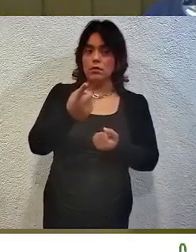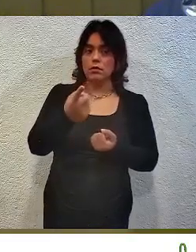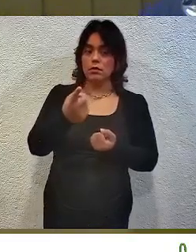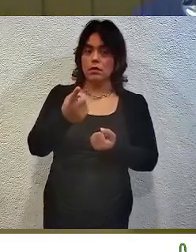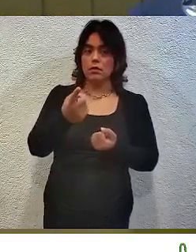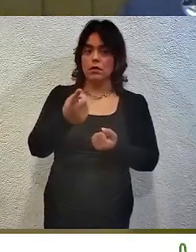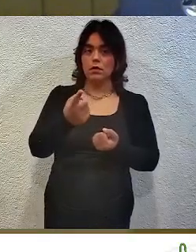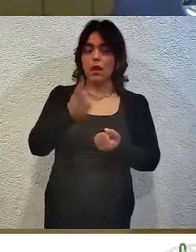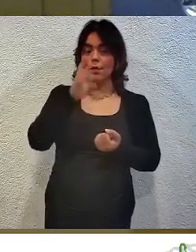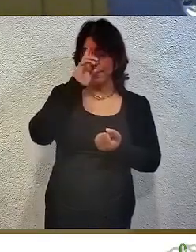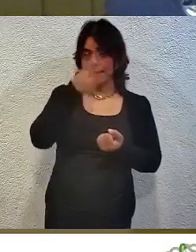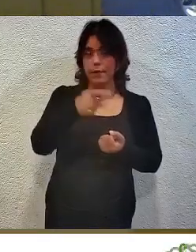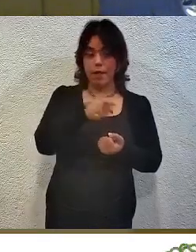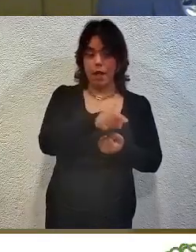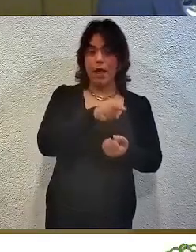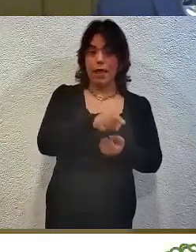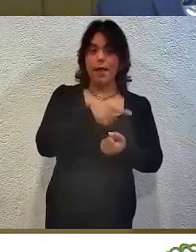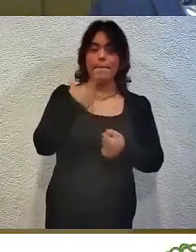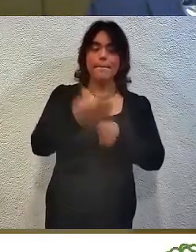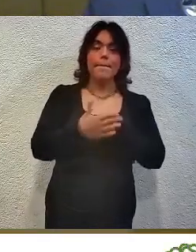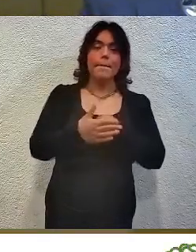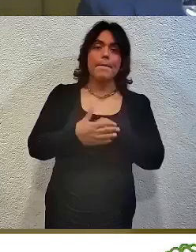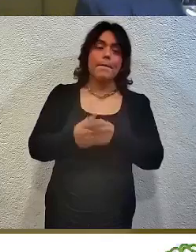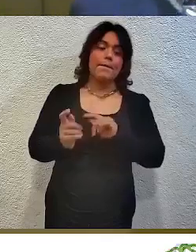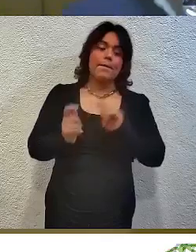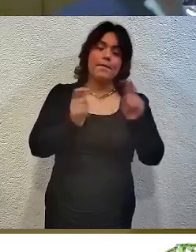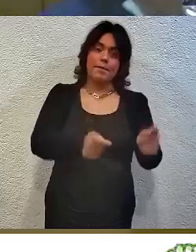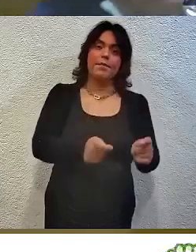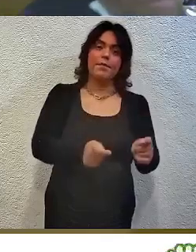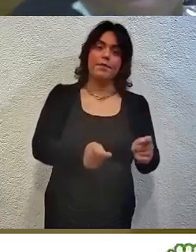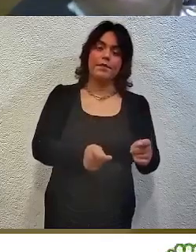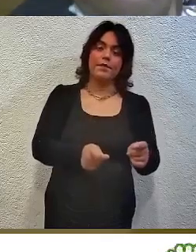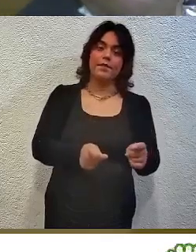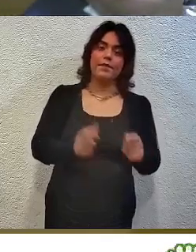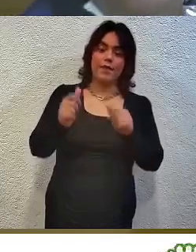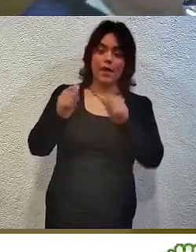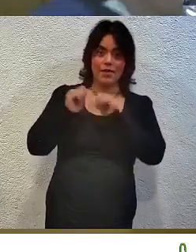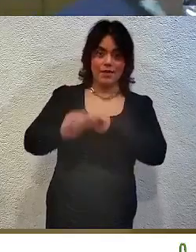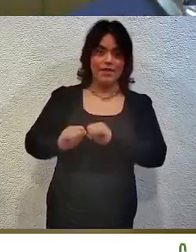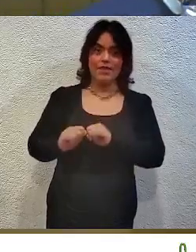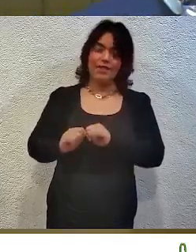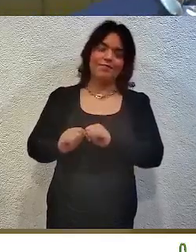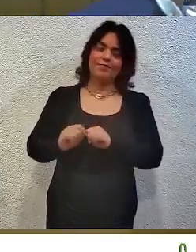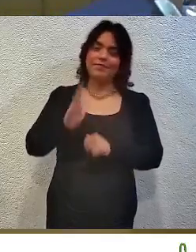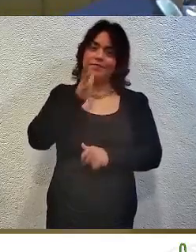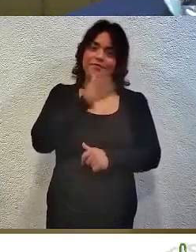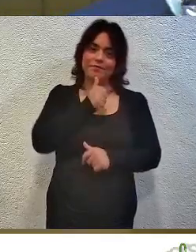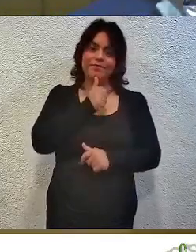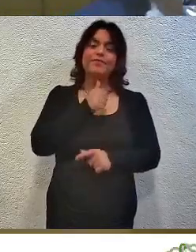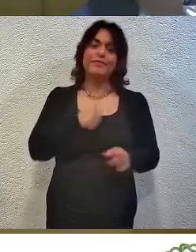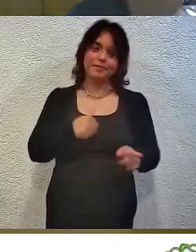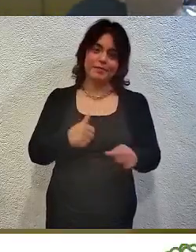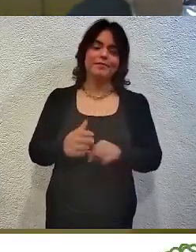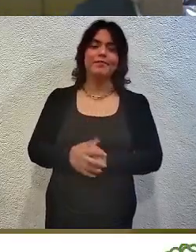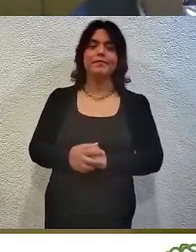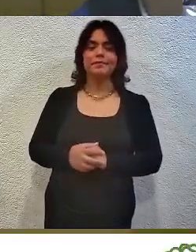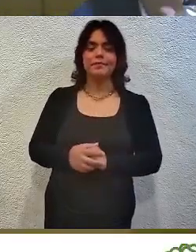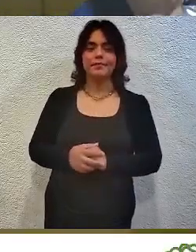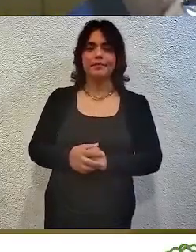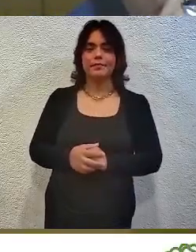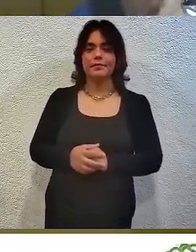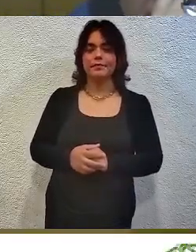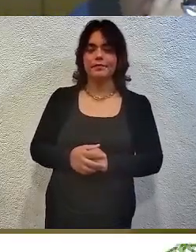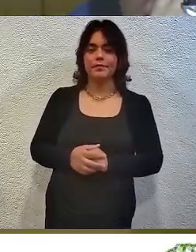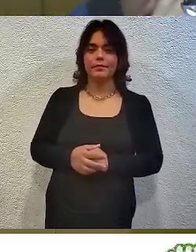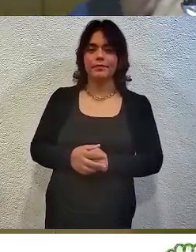prohibición de que la persona pueda ejercer o desempeñar un cargo público por determinado tiempo, ¿no? Que es propiamente la inhabilitación. Pero